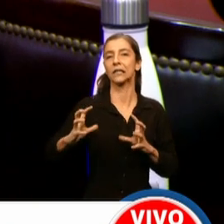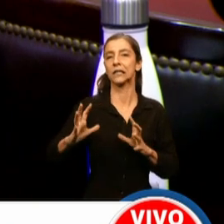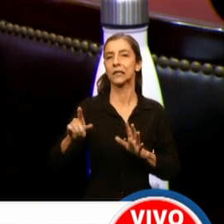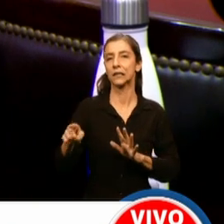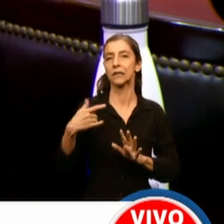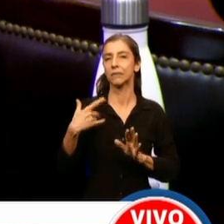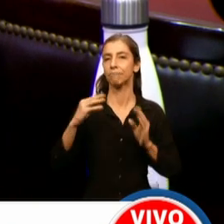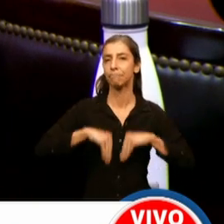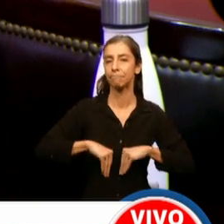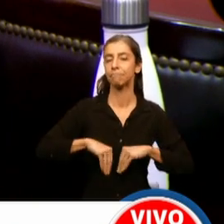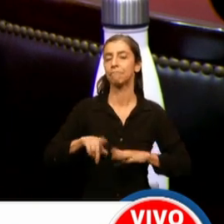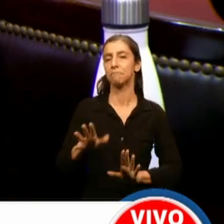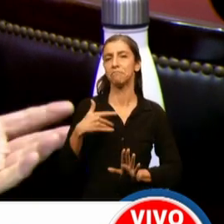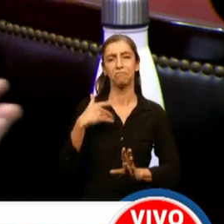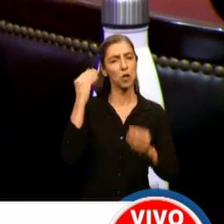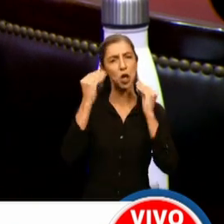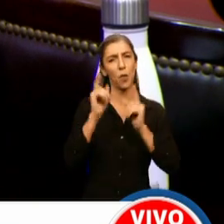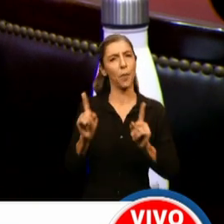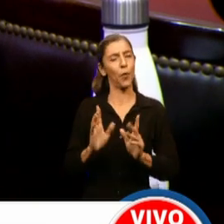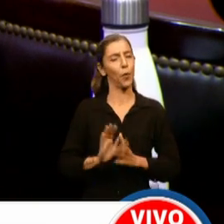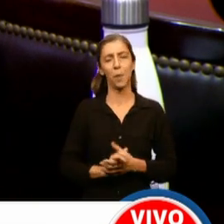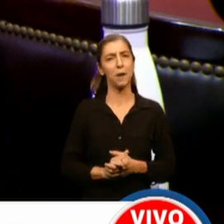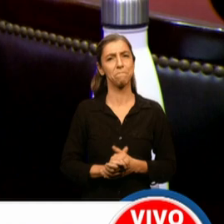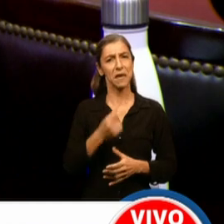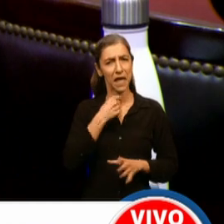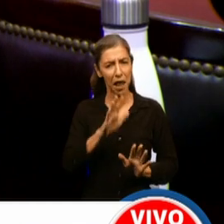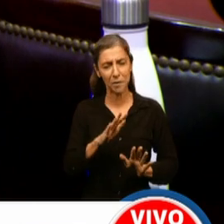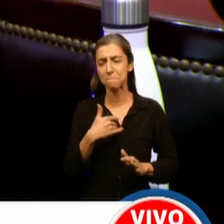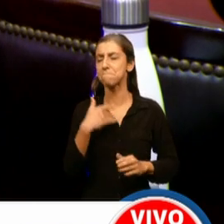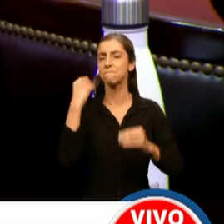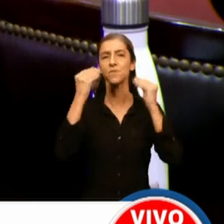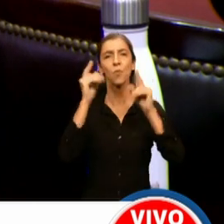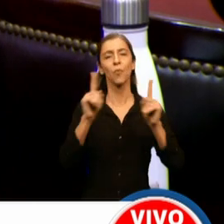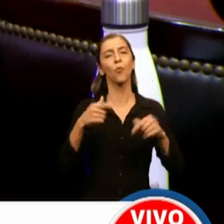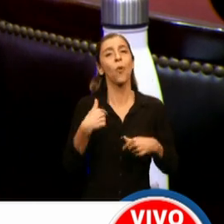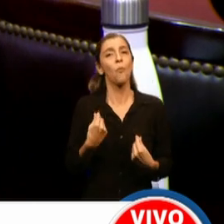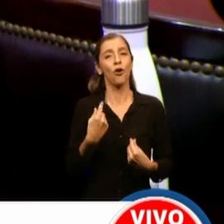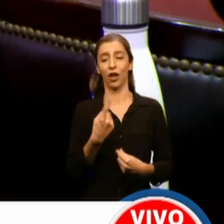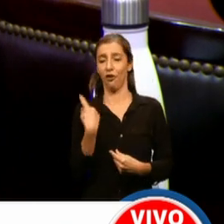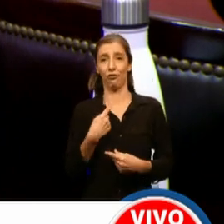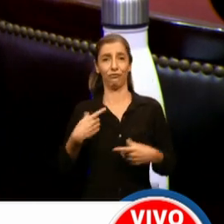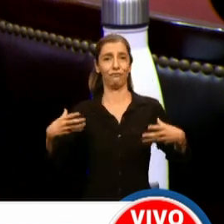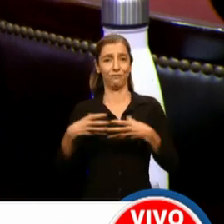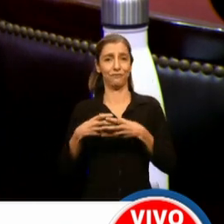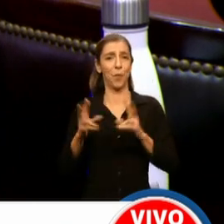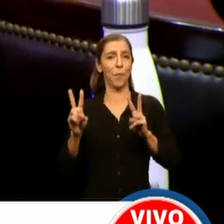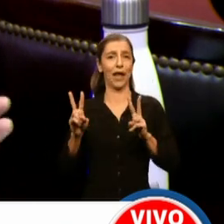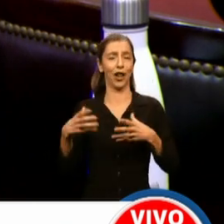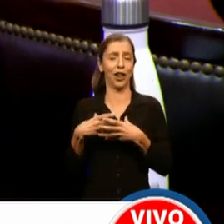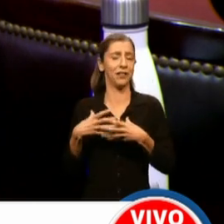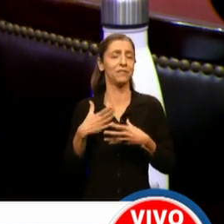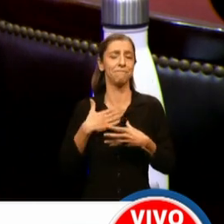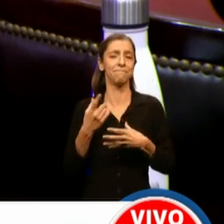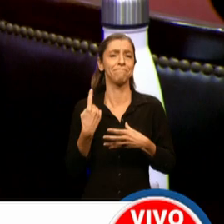frustración porque en definitiva quienes venimos del peronismo sabemos que